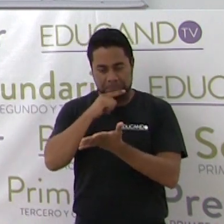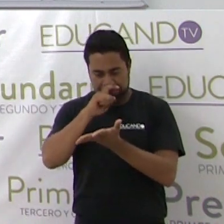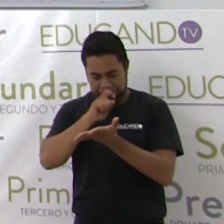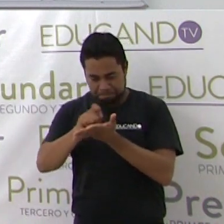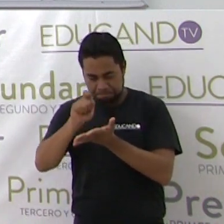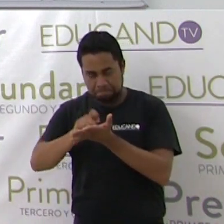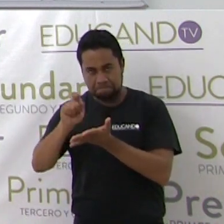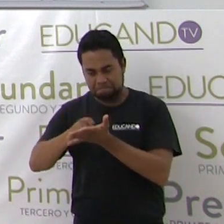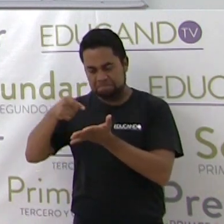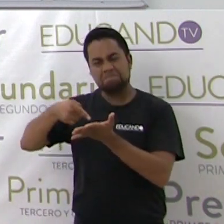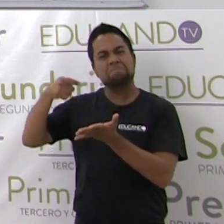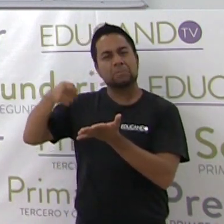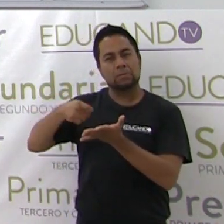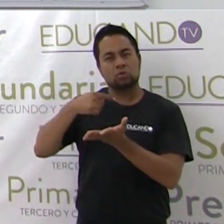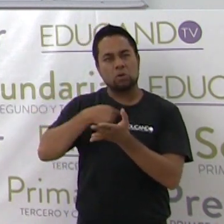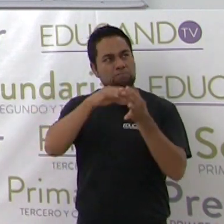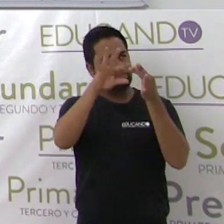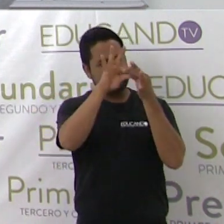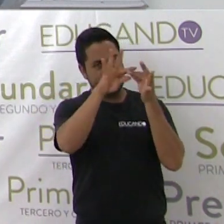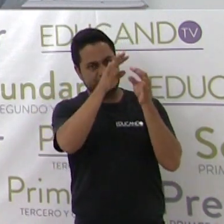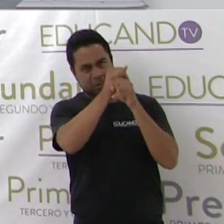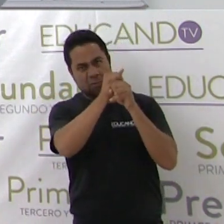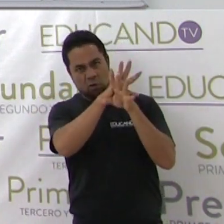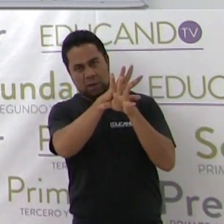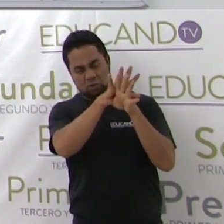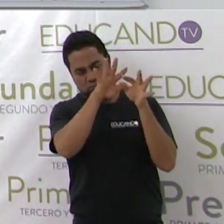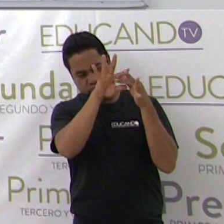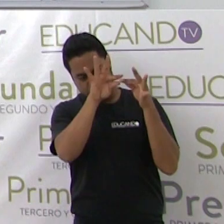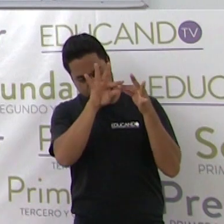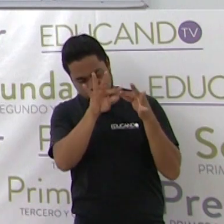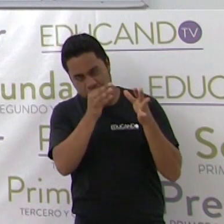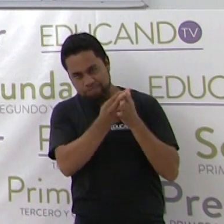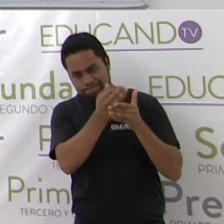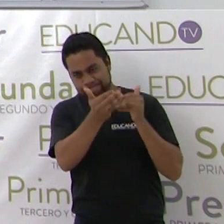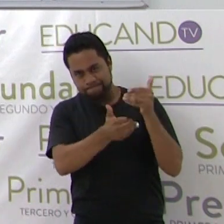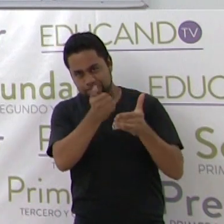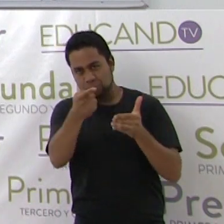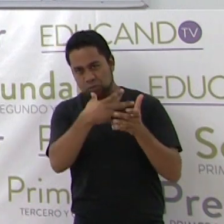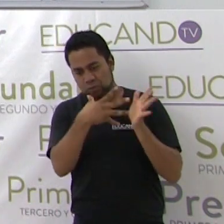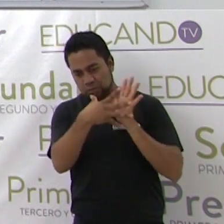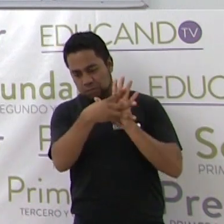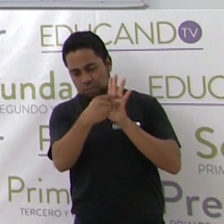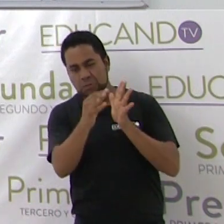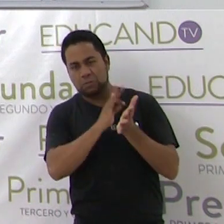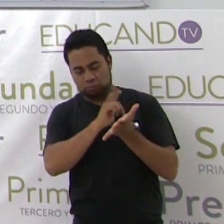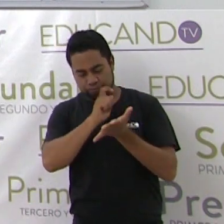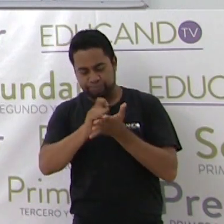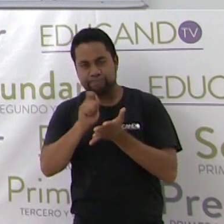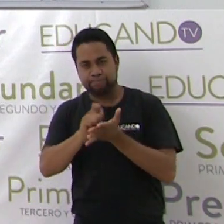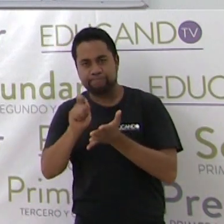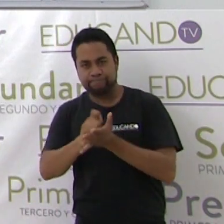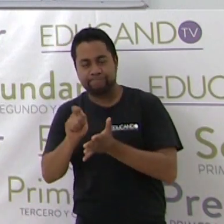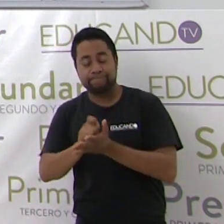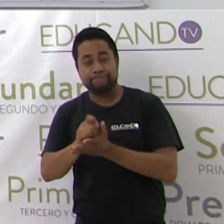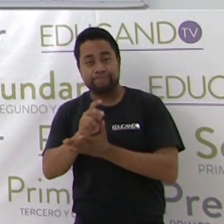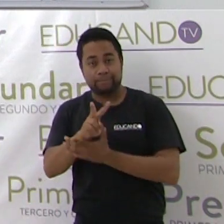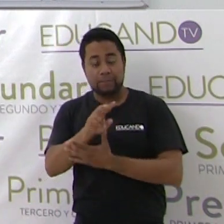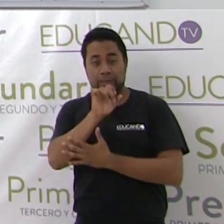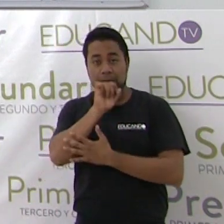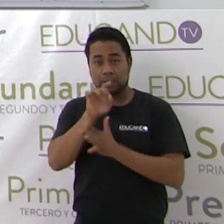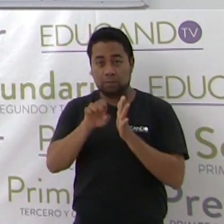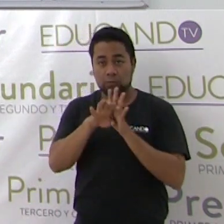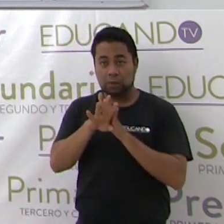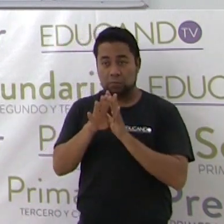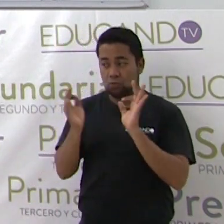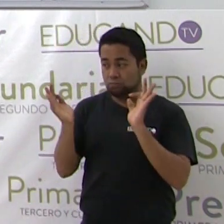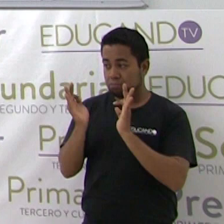de forma coherente y sencilla toda la información que a lo largo de todos estos minutos vamos a estar trabajando. También, si